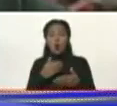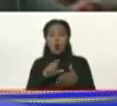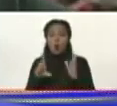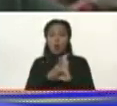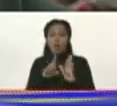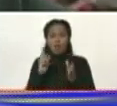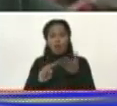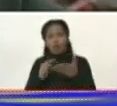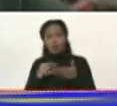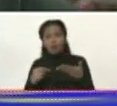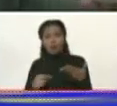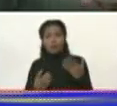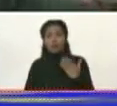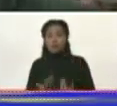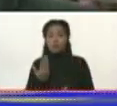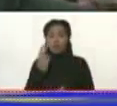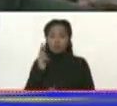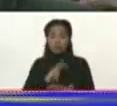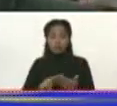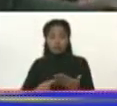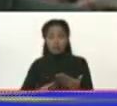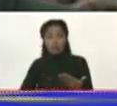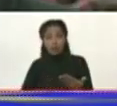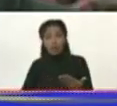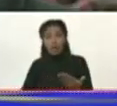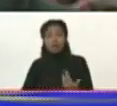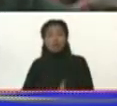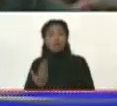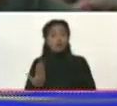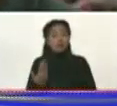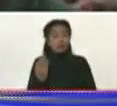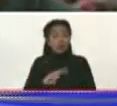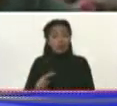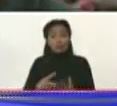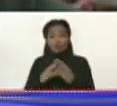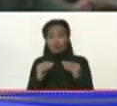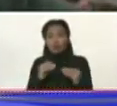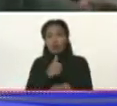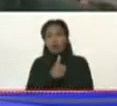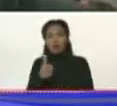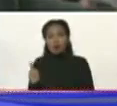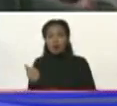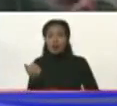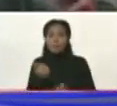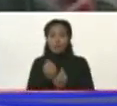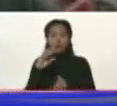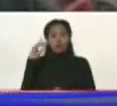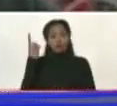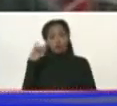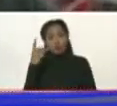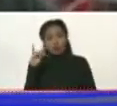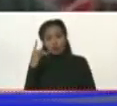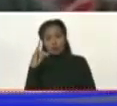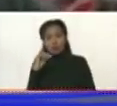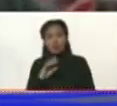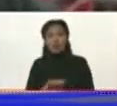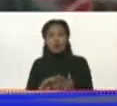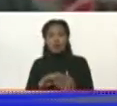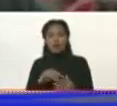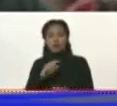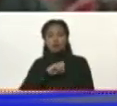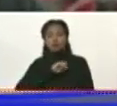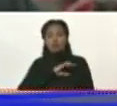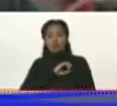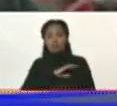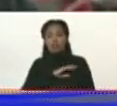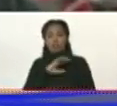Hicimos algunas resoluciones que sería importante leer. Creo que es importante leer resoluciones en solidaridad con Bolivia, con Chile,